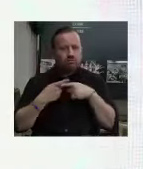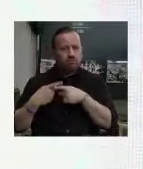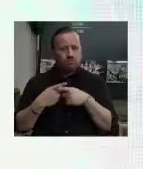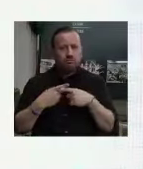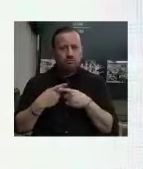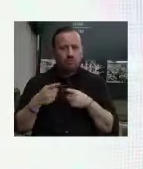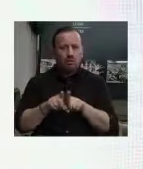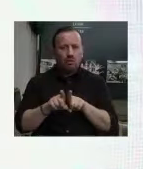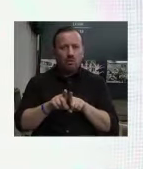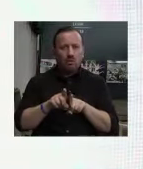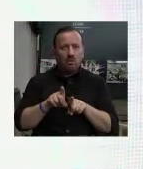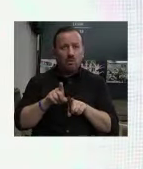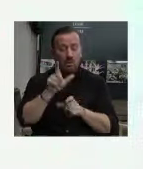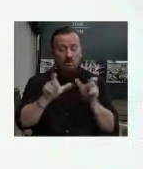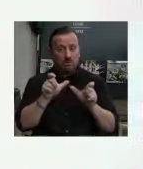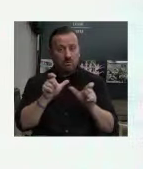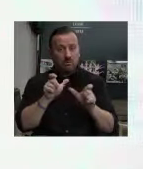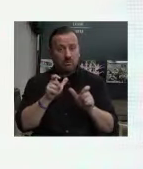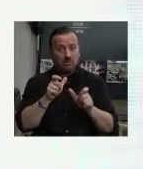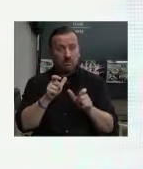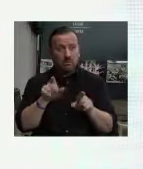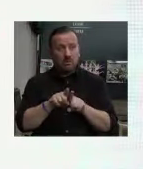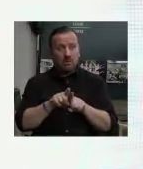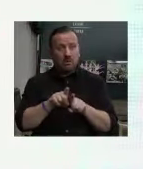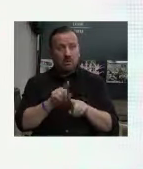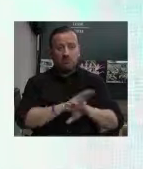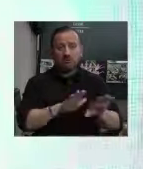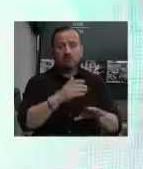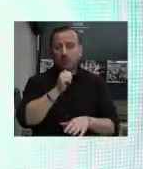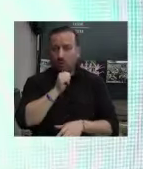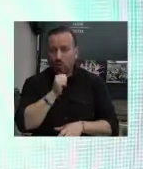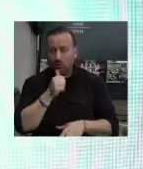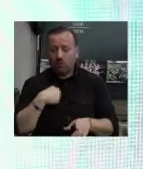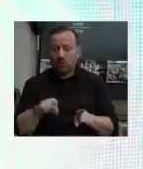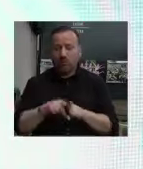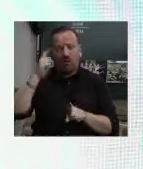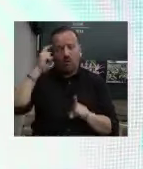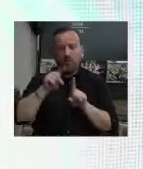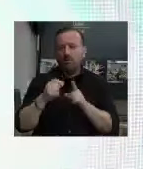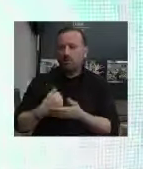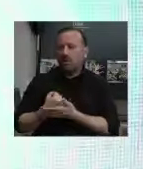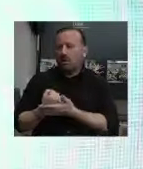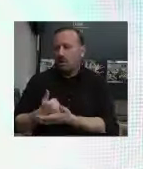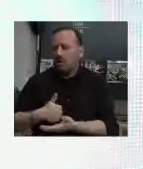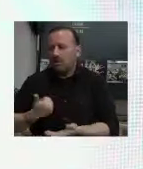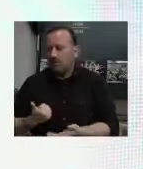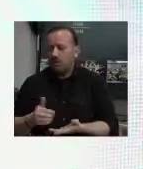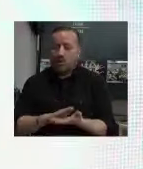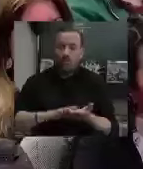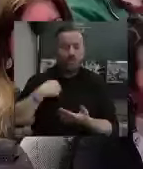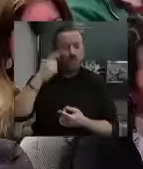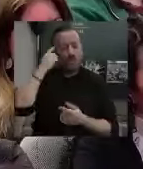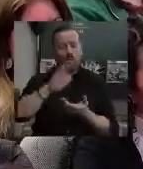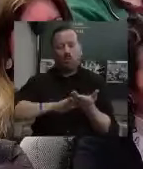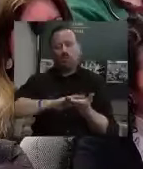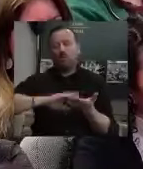sacar a la gente de la miseria mi Innovación va a ser asistencialista si yo creo que el problema de la